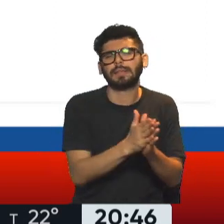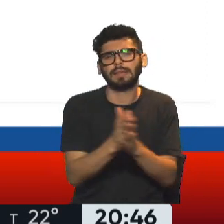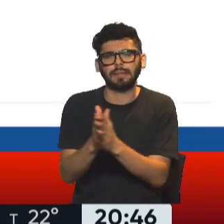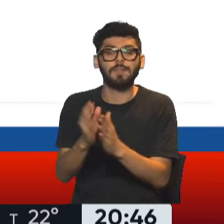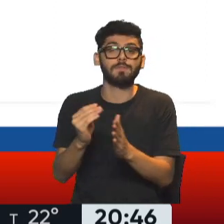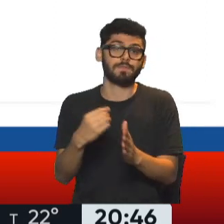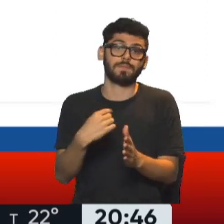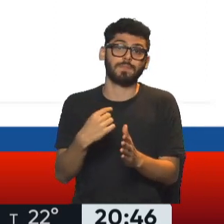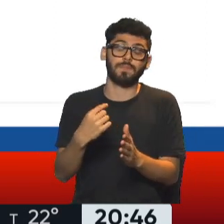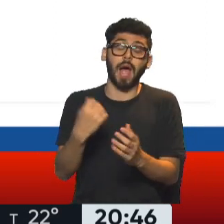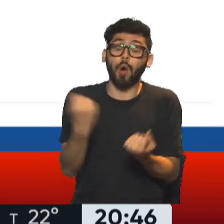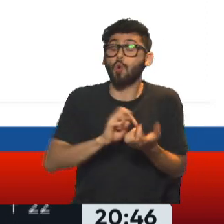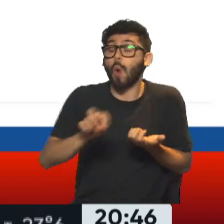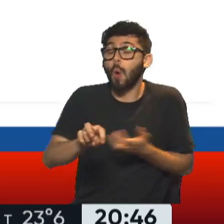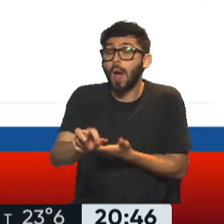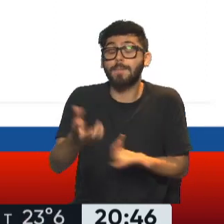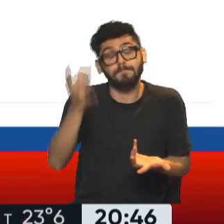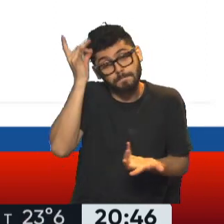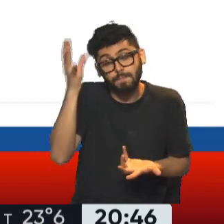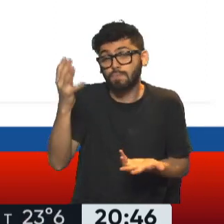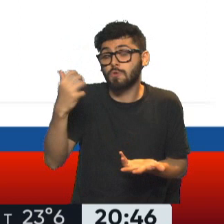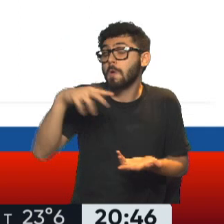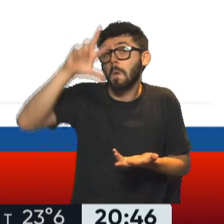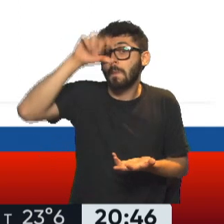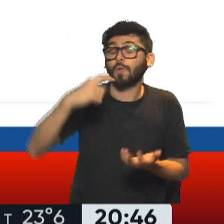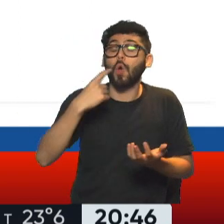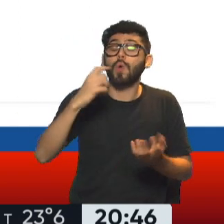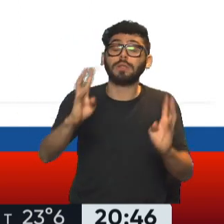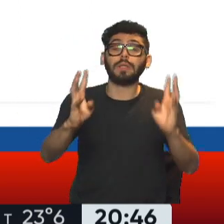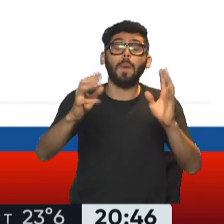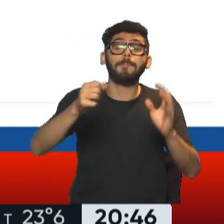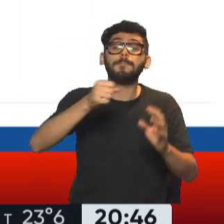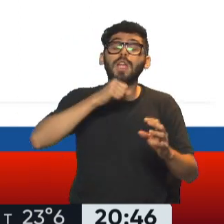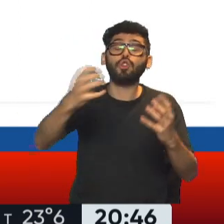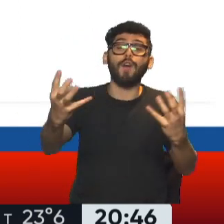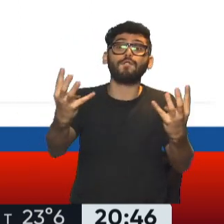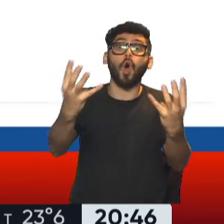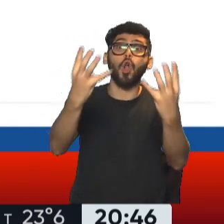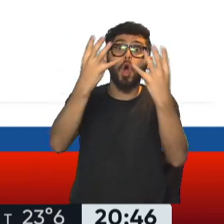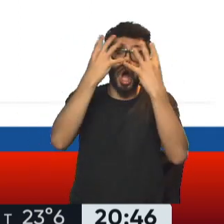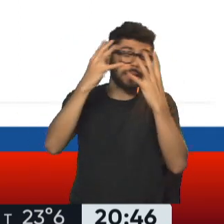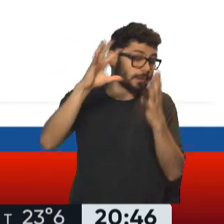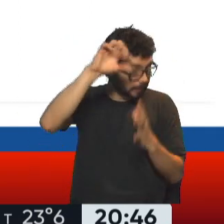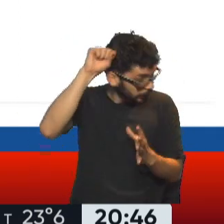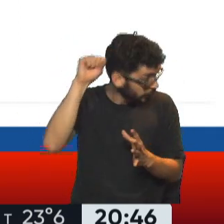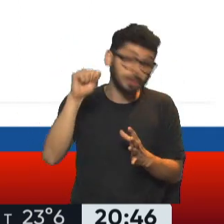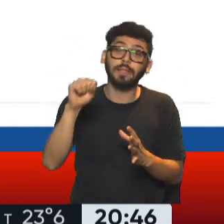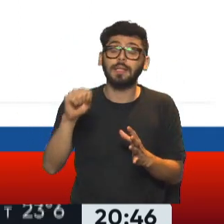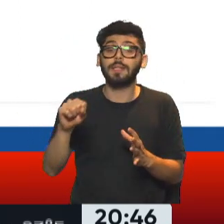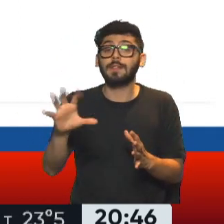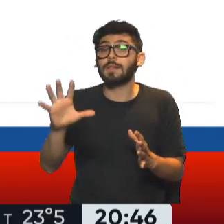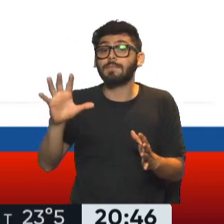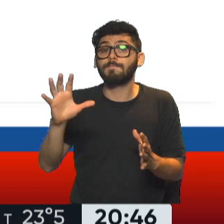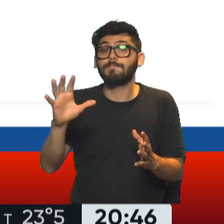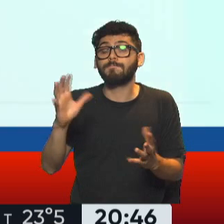del auto. Fue un acto reflejo al ver que se me venían los micrófonos encima. Lamento que haya